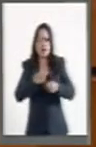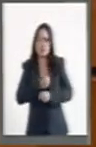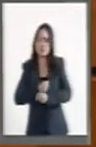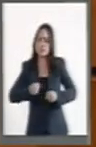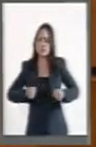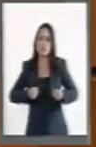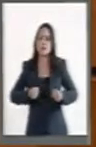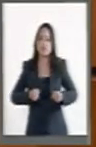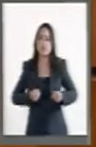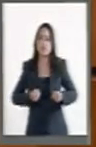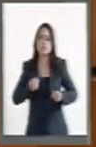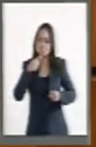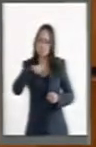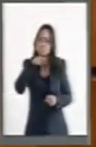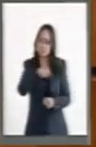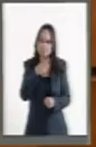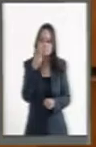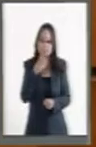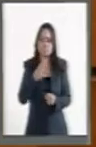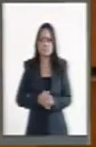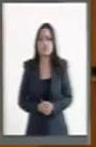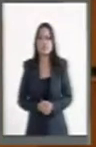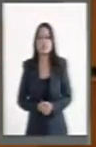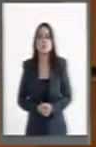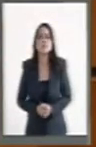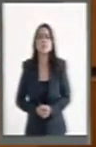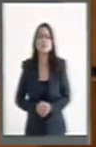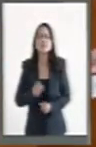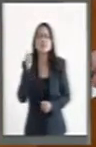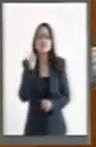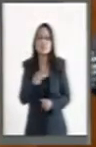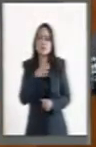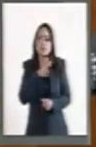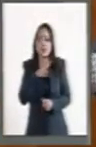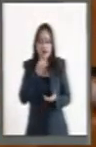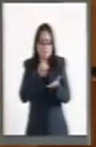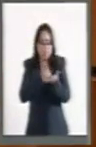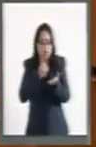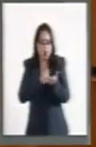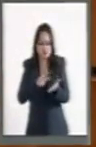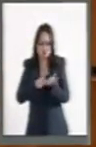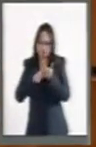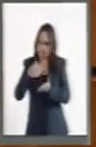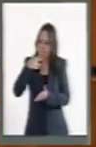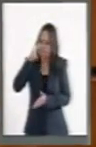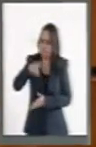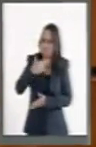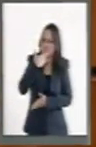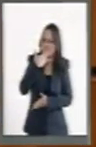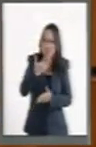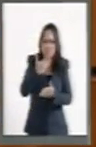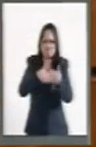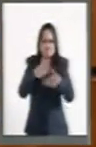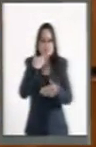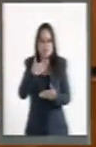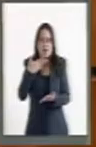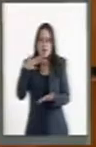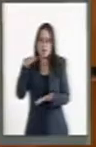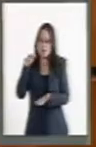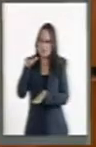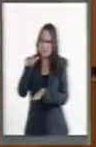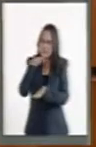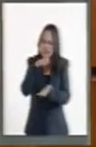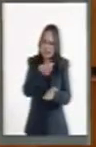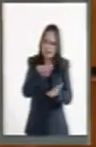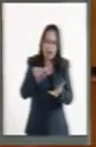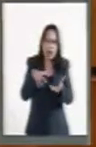obesidad y el sobrepeso. Este impuesto ha resultado muy exitoso. Se han recaudado en